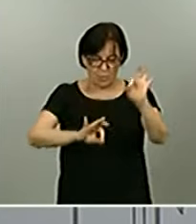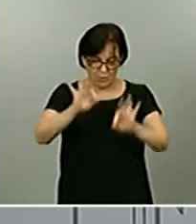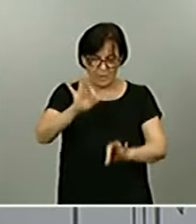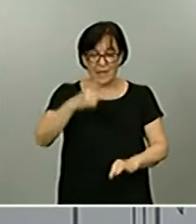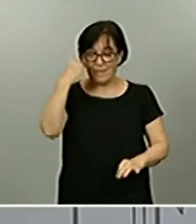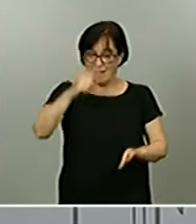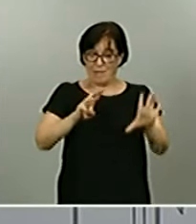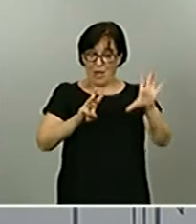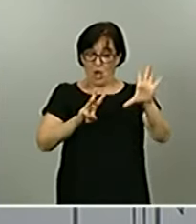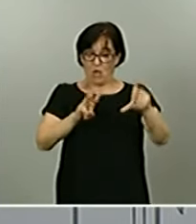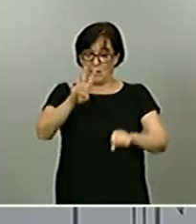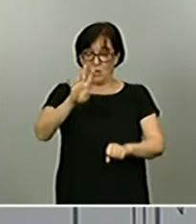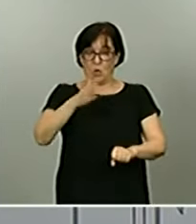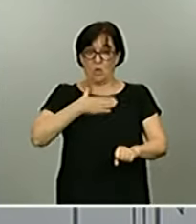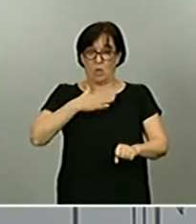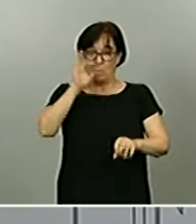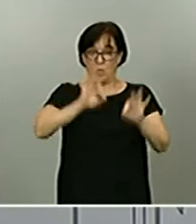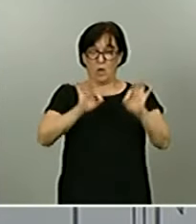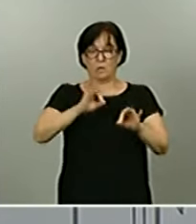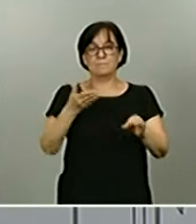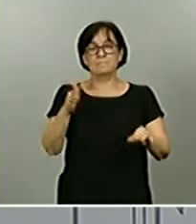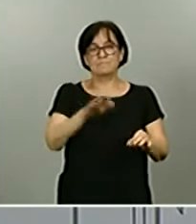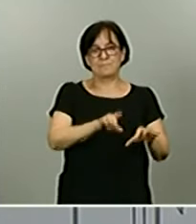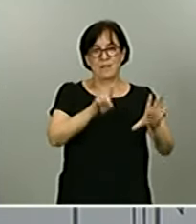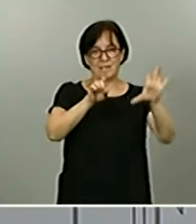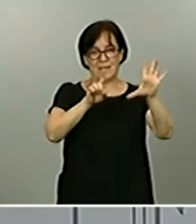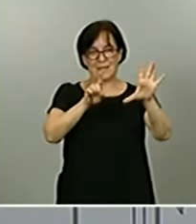han fallecido 63, que representa un